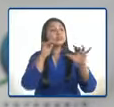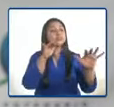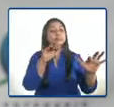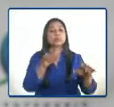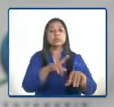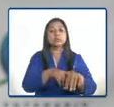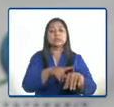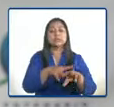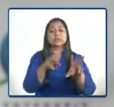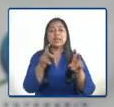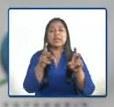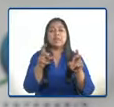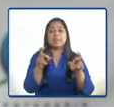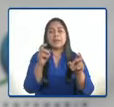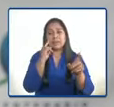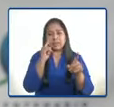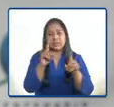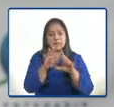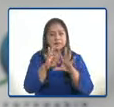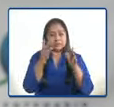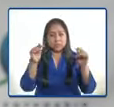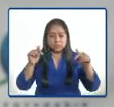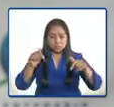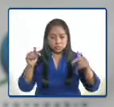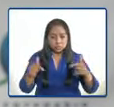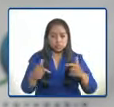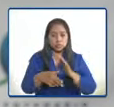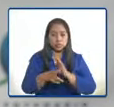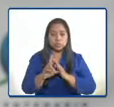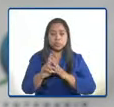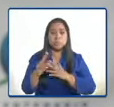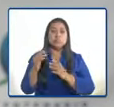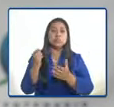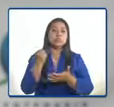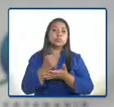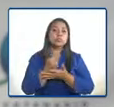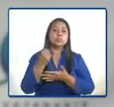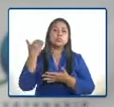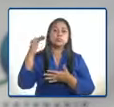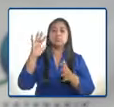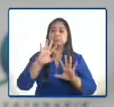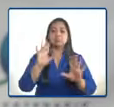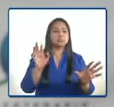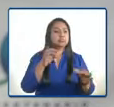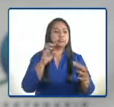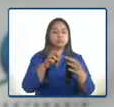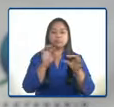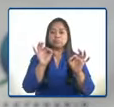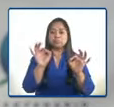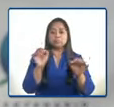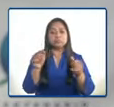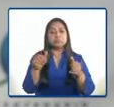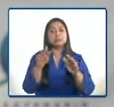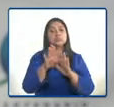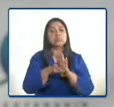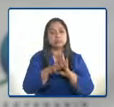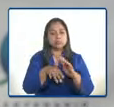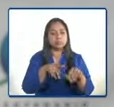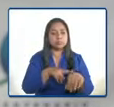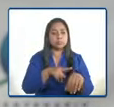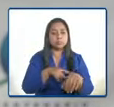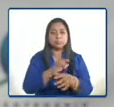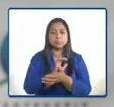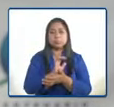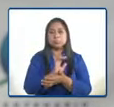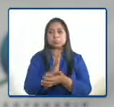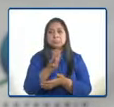tema de la actualización del documento de viajes está casi perfecto. Así que tenemos una reducción de tiempo de espera